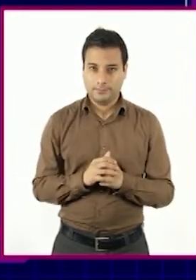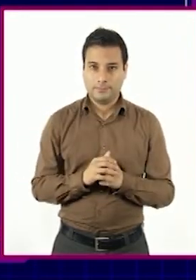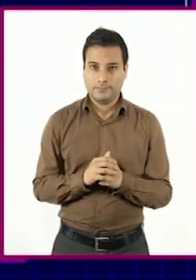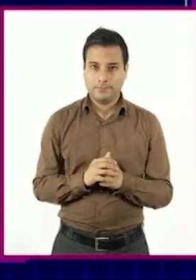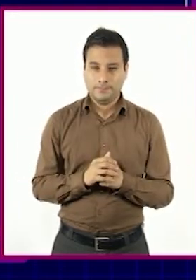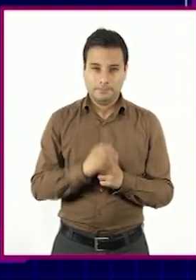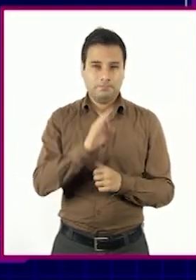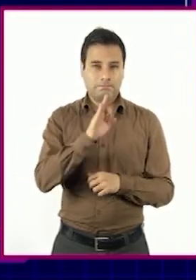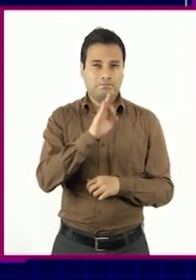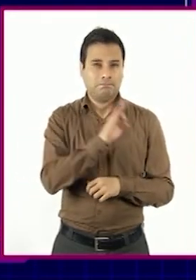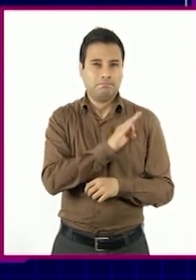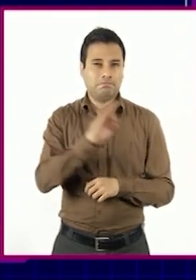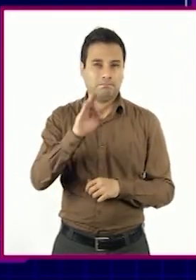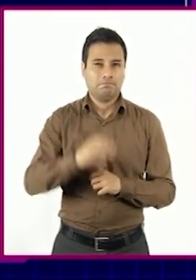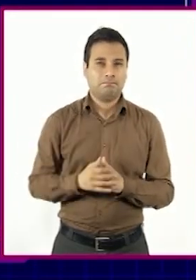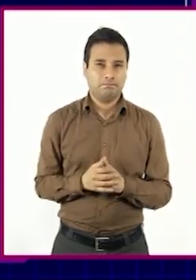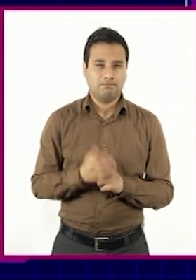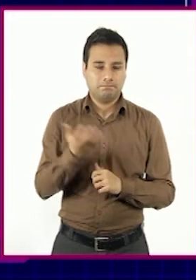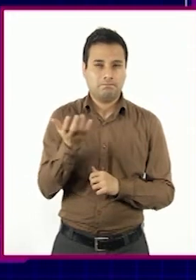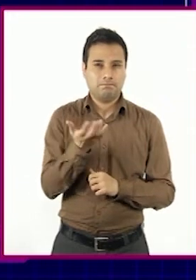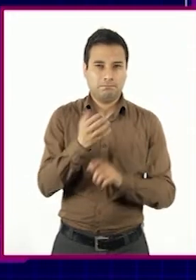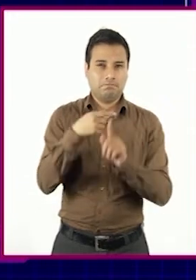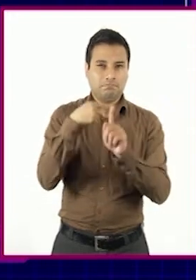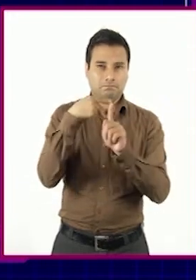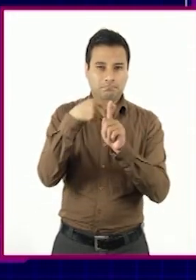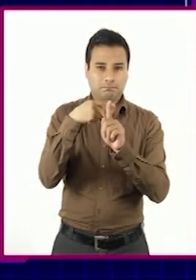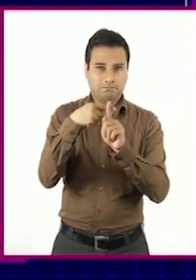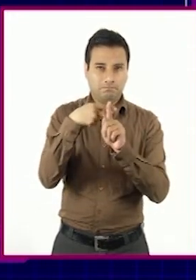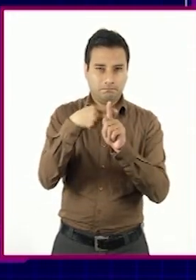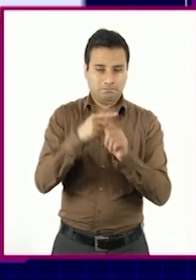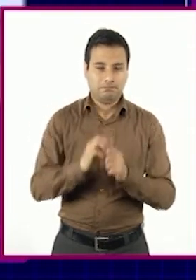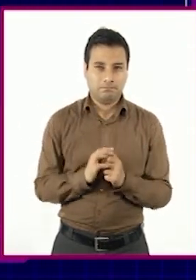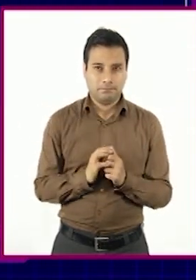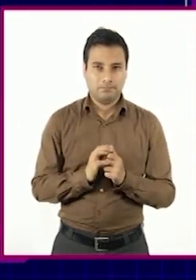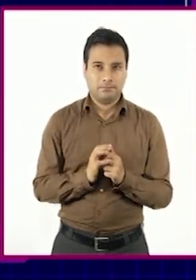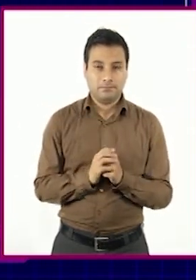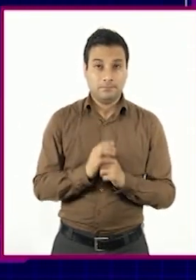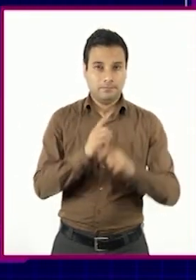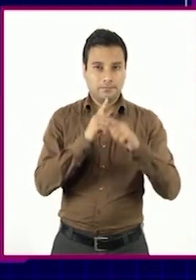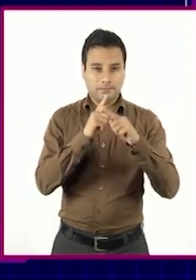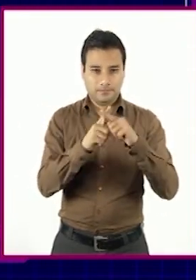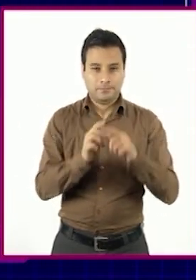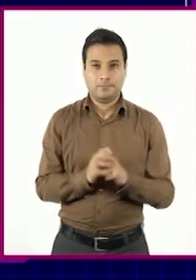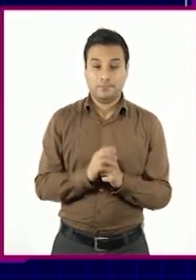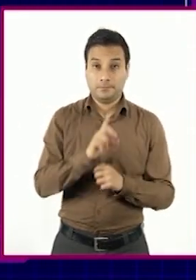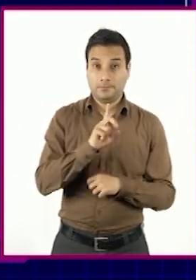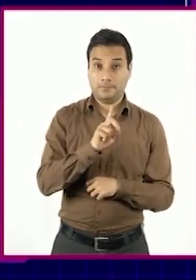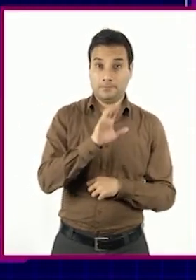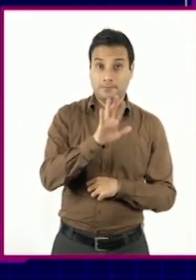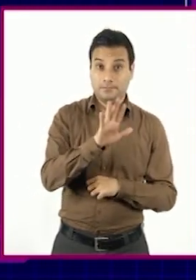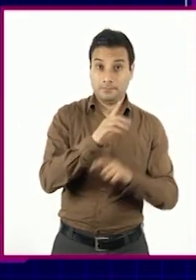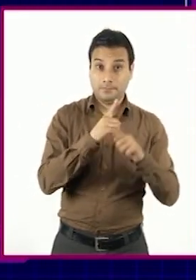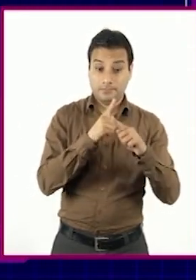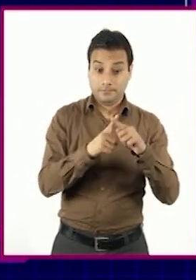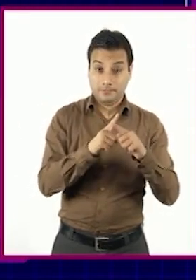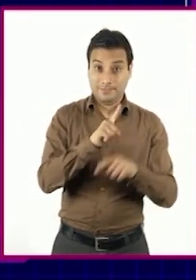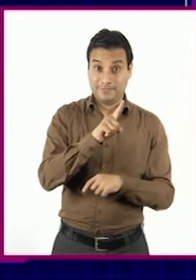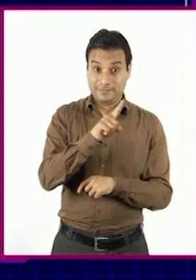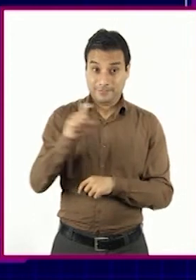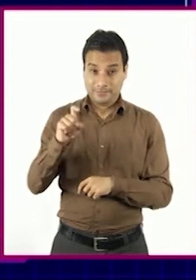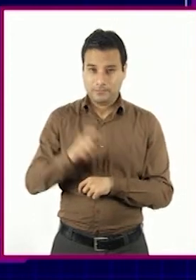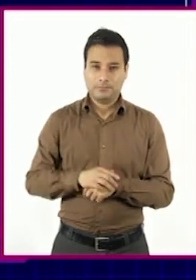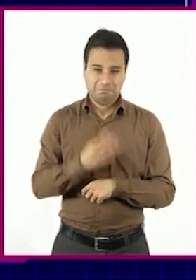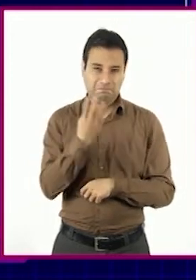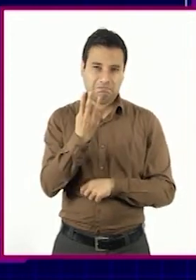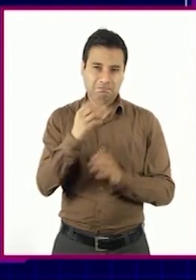calcular el porcentaje para las acciones positivas. Se multiplica 35 por 100, igual a